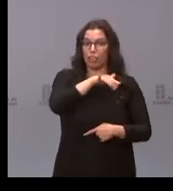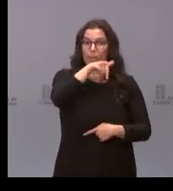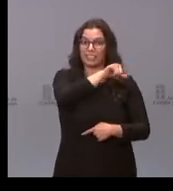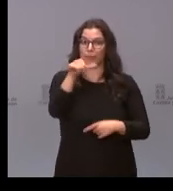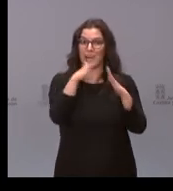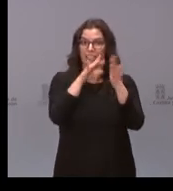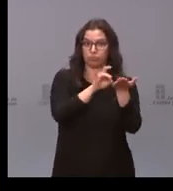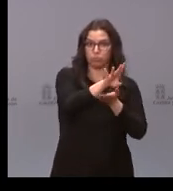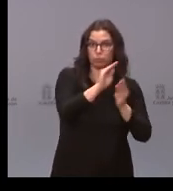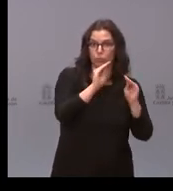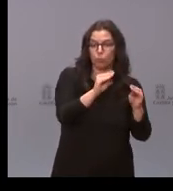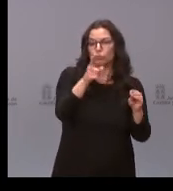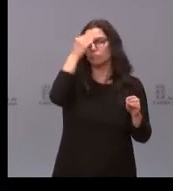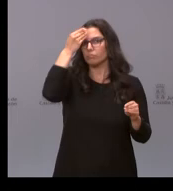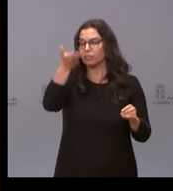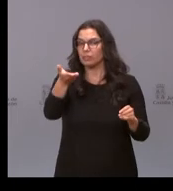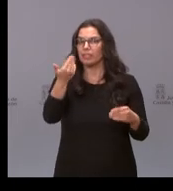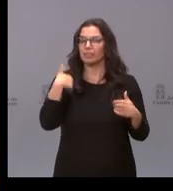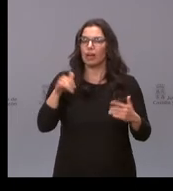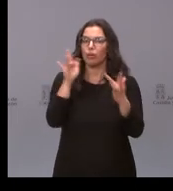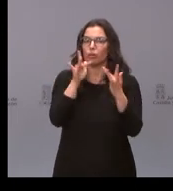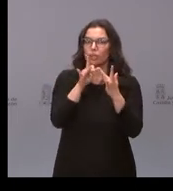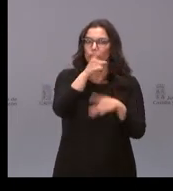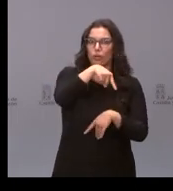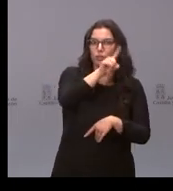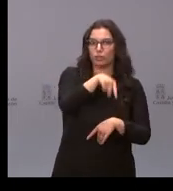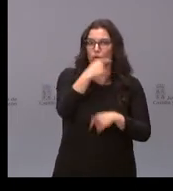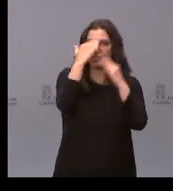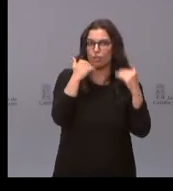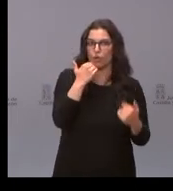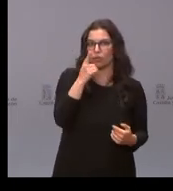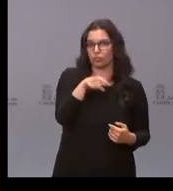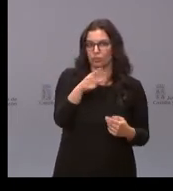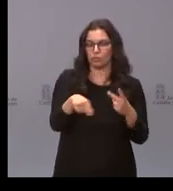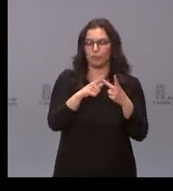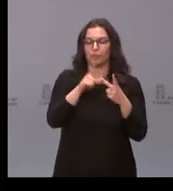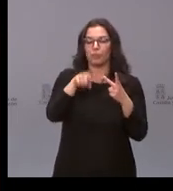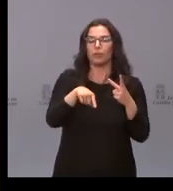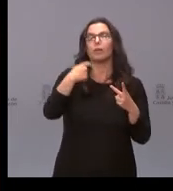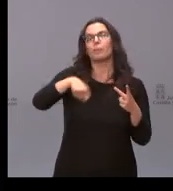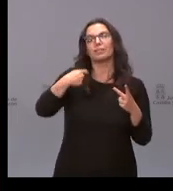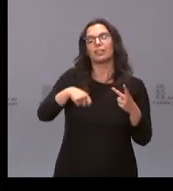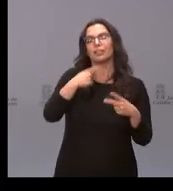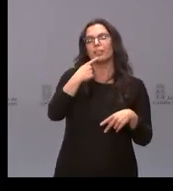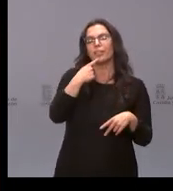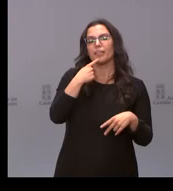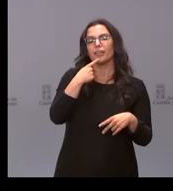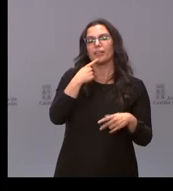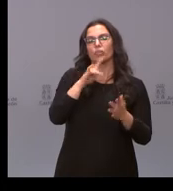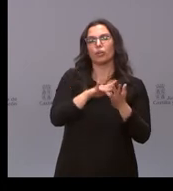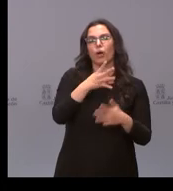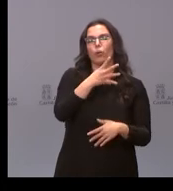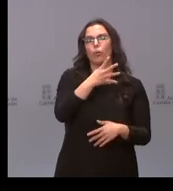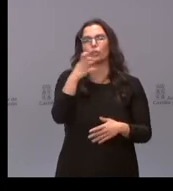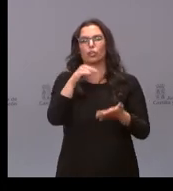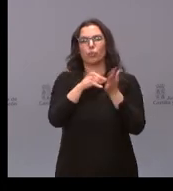va a ayudar la junta de castilla y léon si ya se han puesto en contacto con ellos por otra parte el presidente ha dicho que tiene cuatro más de 400 proyectos